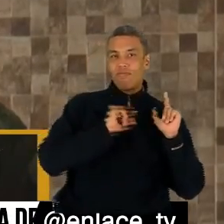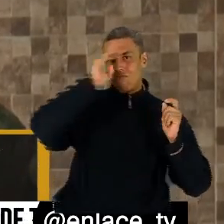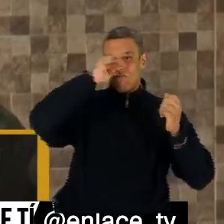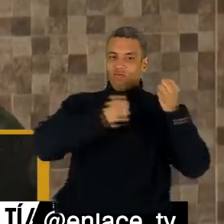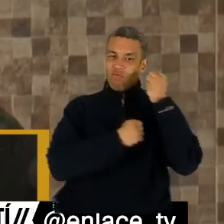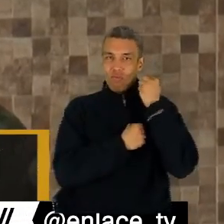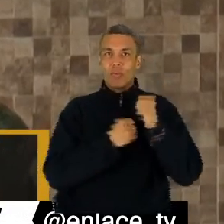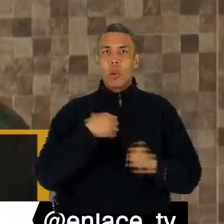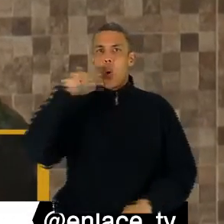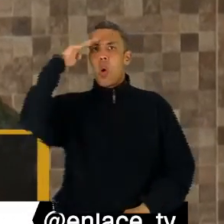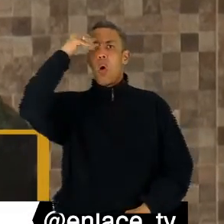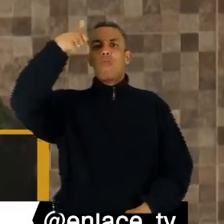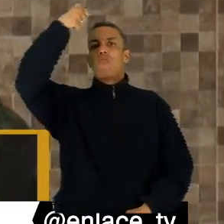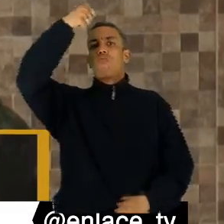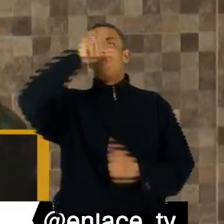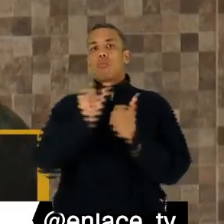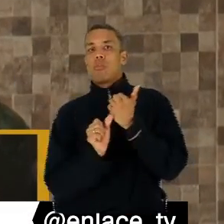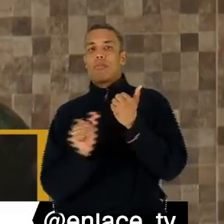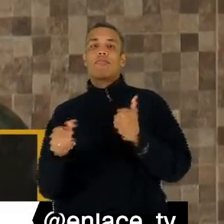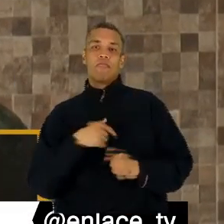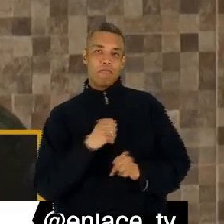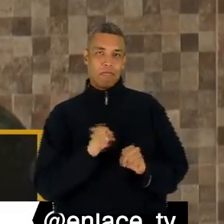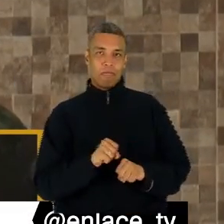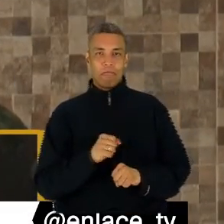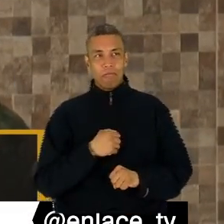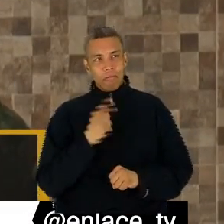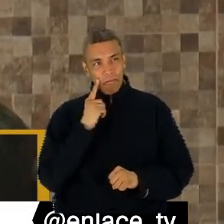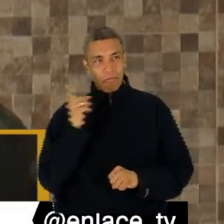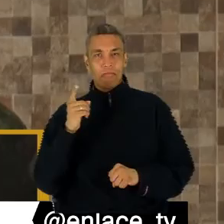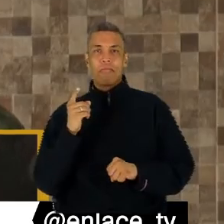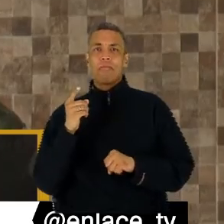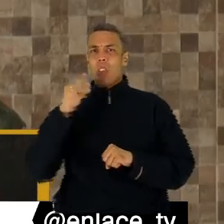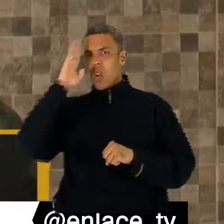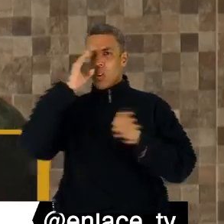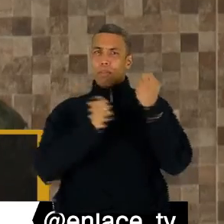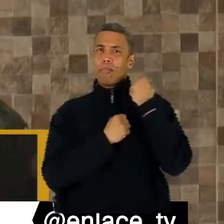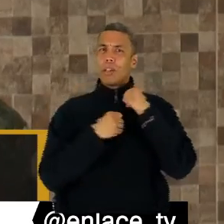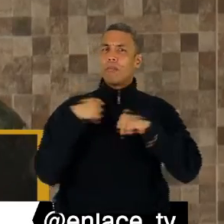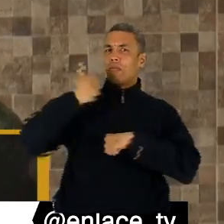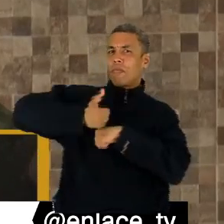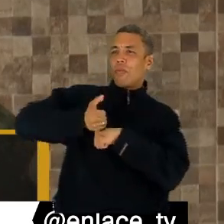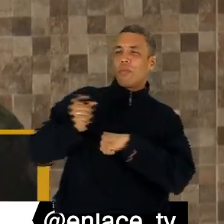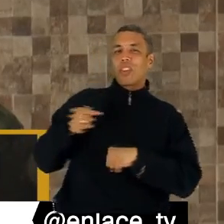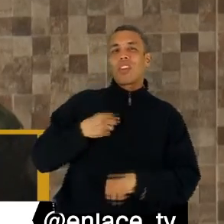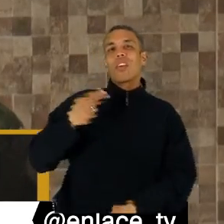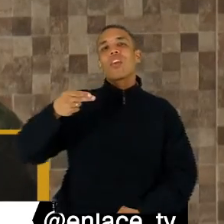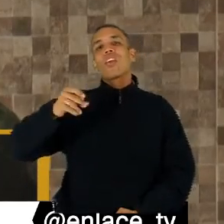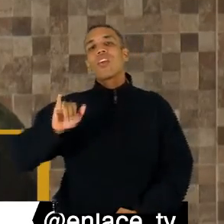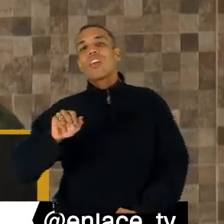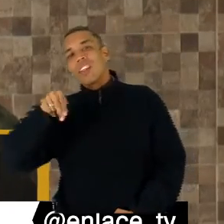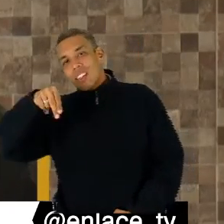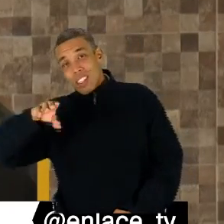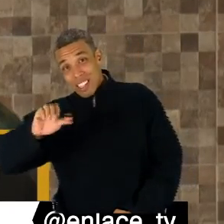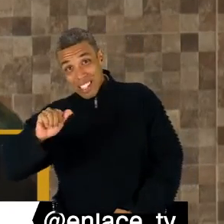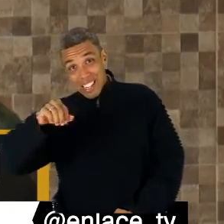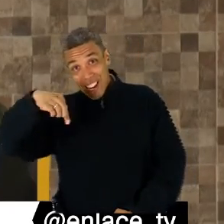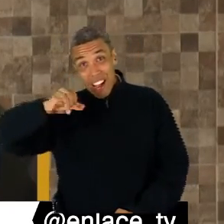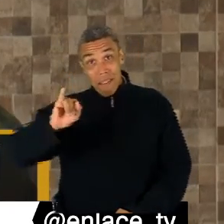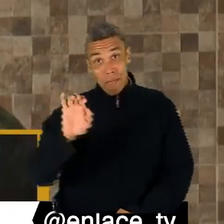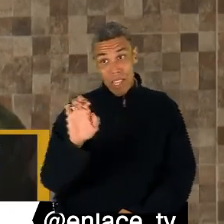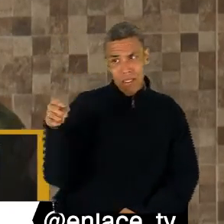Suboficiales, en cabeza de su director, mi coronel Capera Tobar Díaz, invita a todos los jóvenes bachilleres para que hagan parte del curso